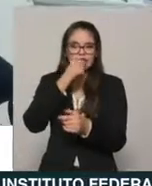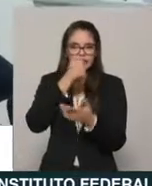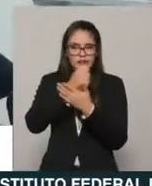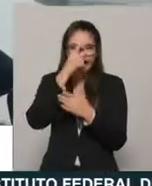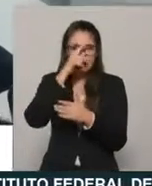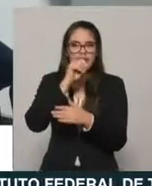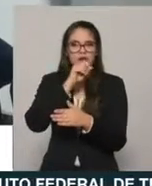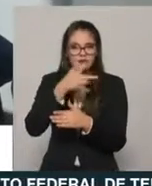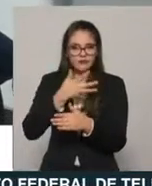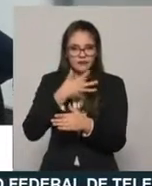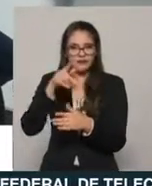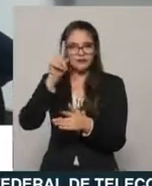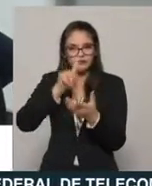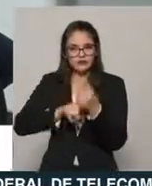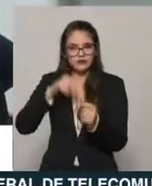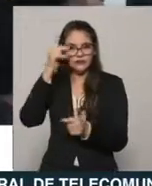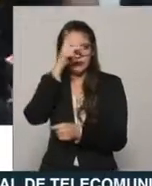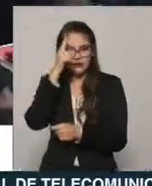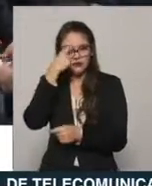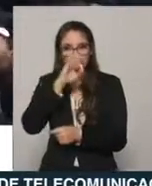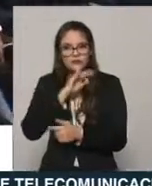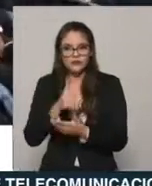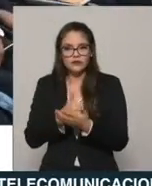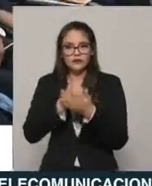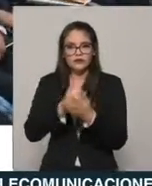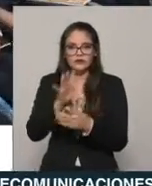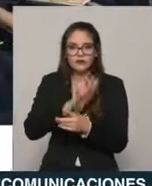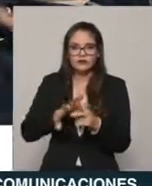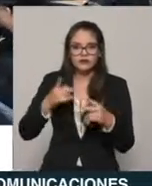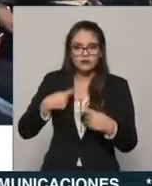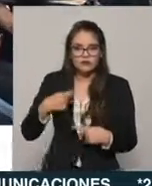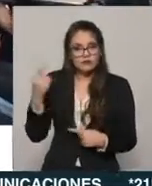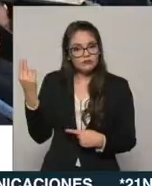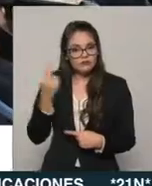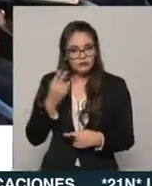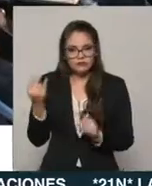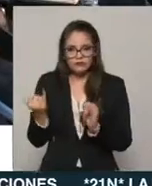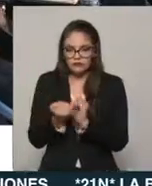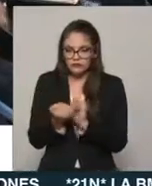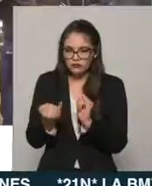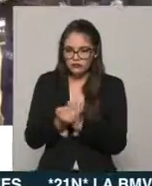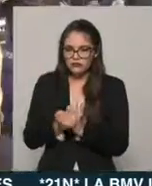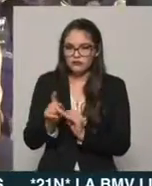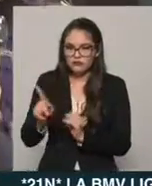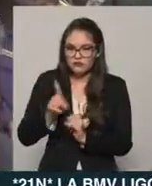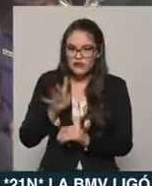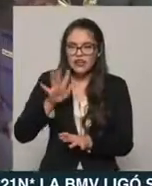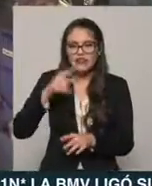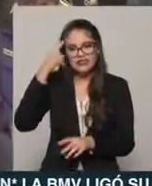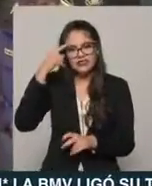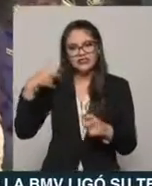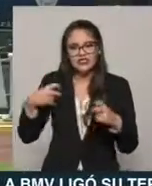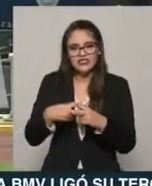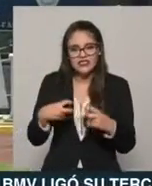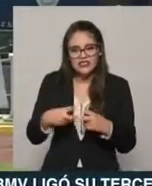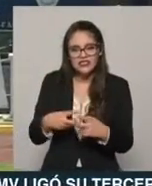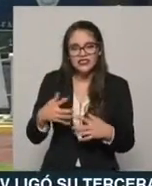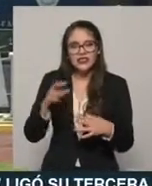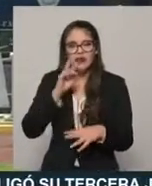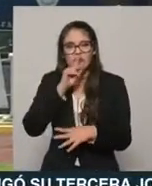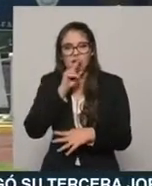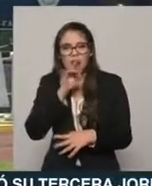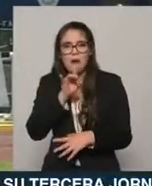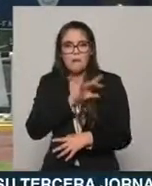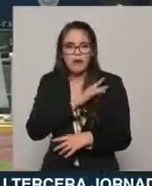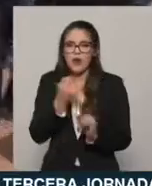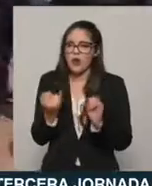también tienen área psicológica para ayudar a los elementos en activo que lo necesiten con padecimientos de estrés, ansiedad o